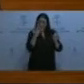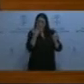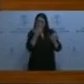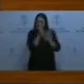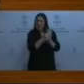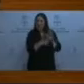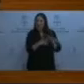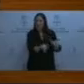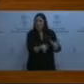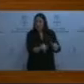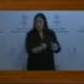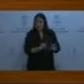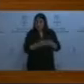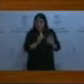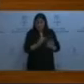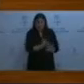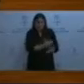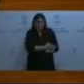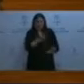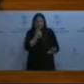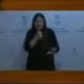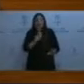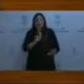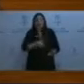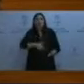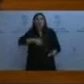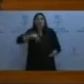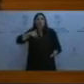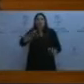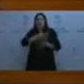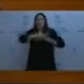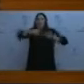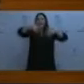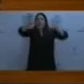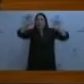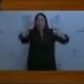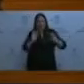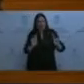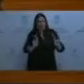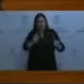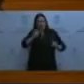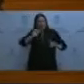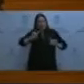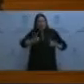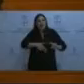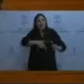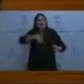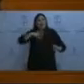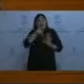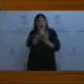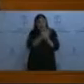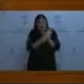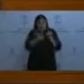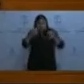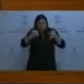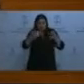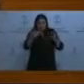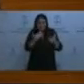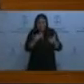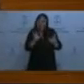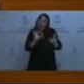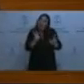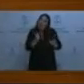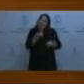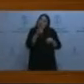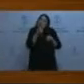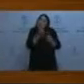reunión a la que hacía referencia anteriormente, el director general, que no es uno cualquiera, un director general, no los tenía, o quizás no los quiso